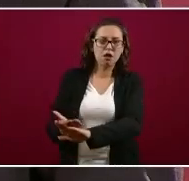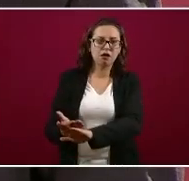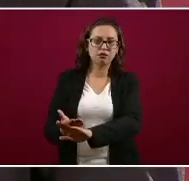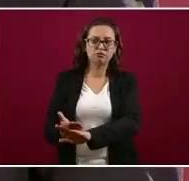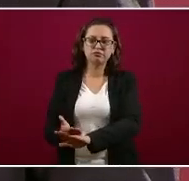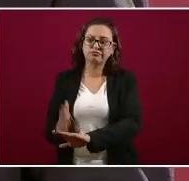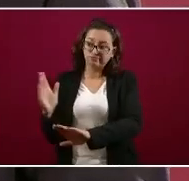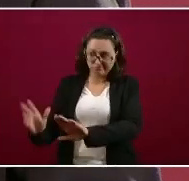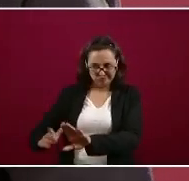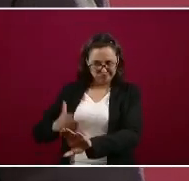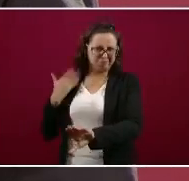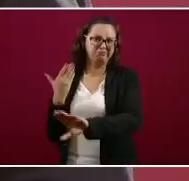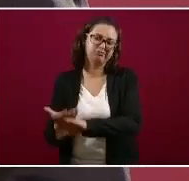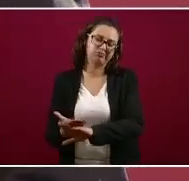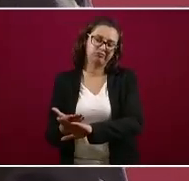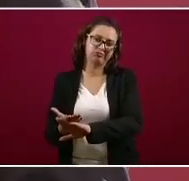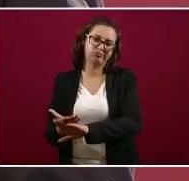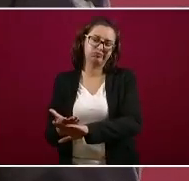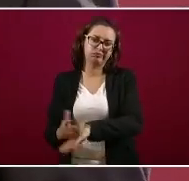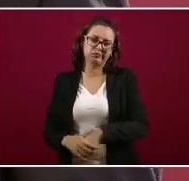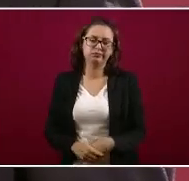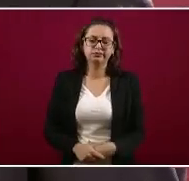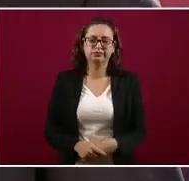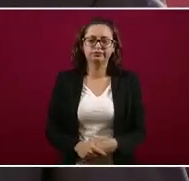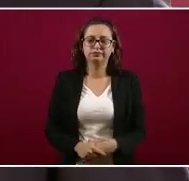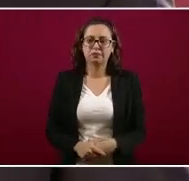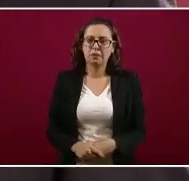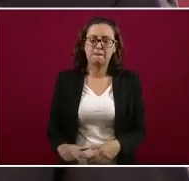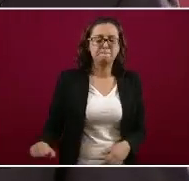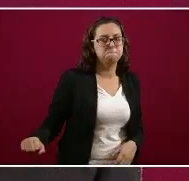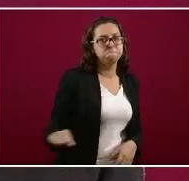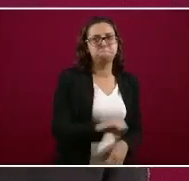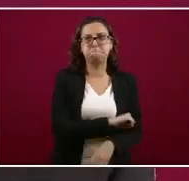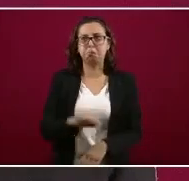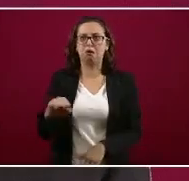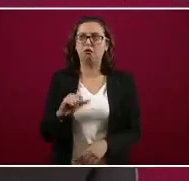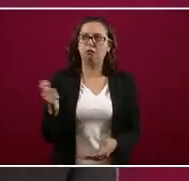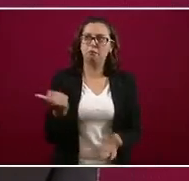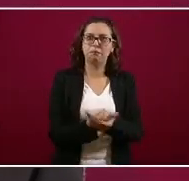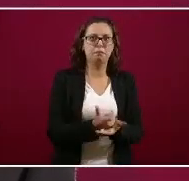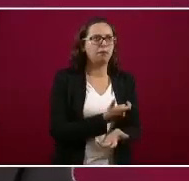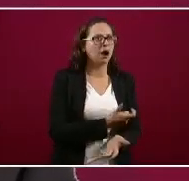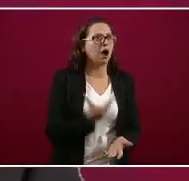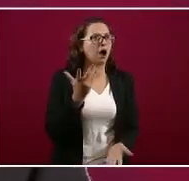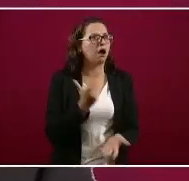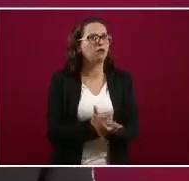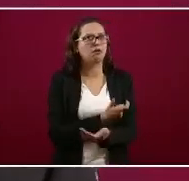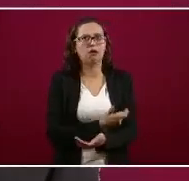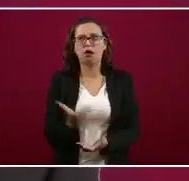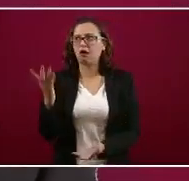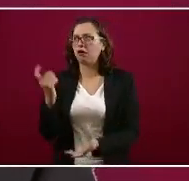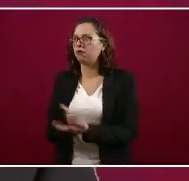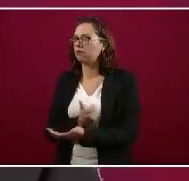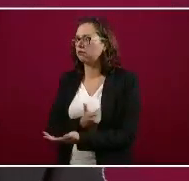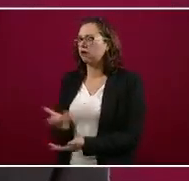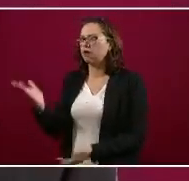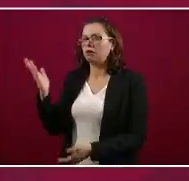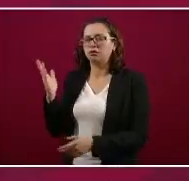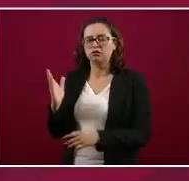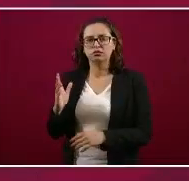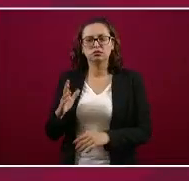ahí les va el aumento en todo mientras